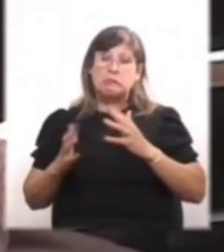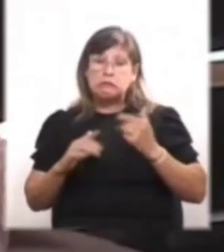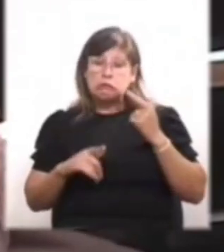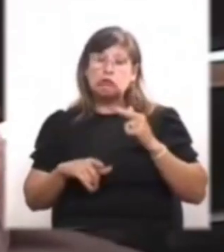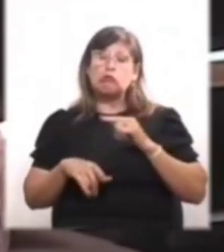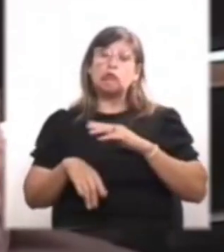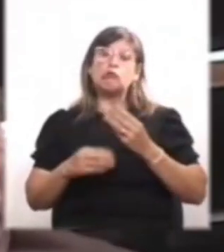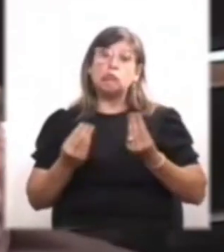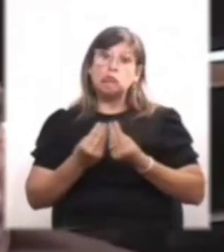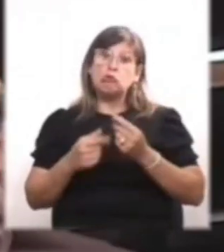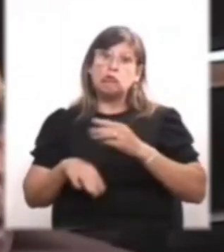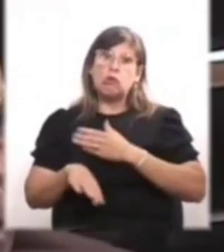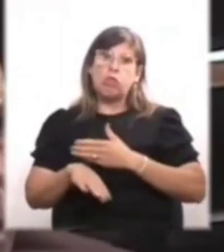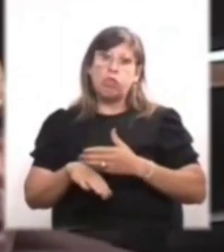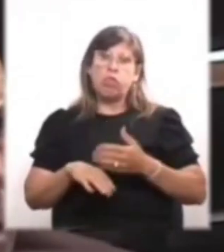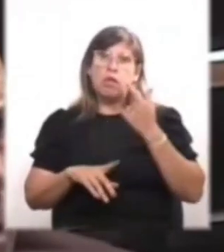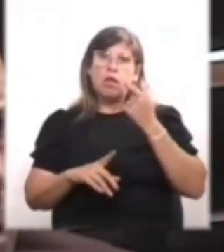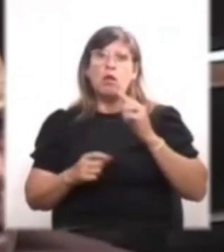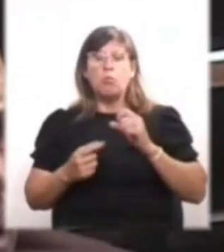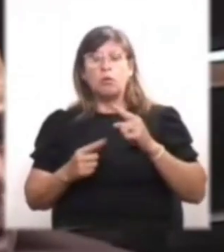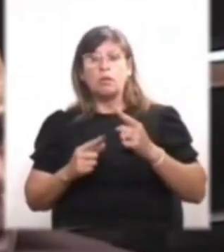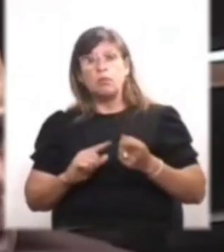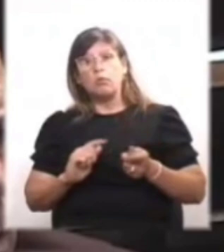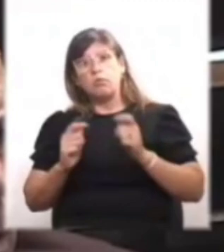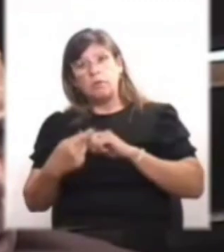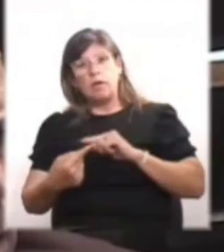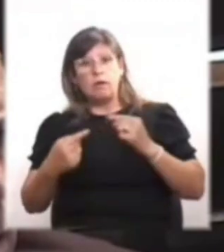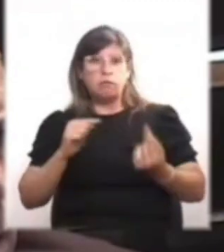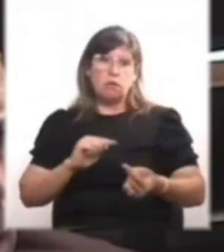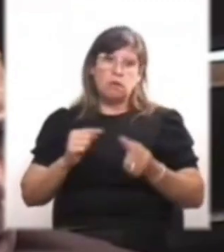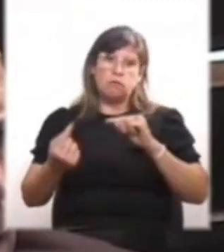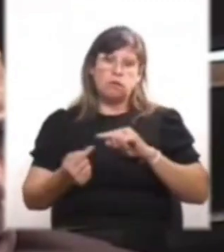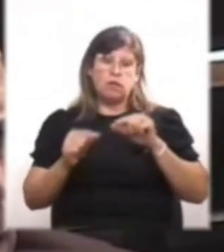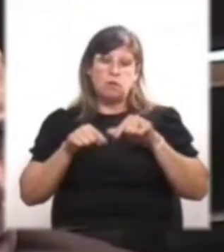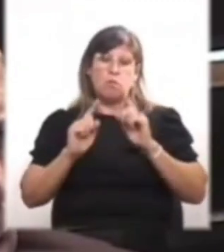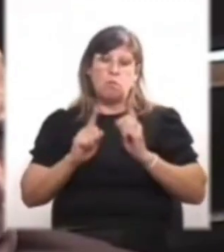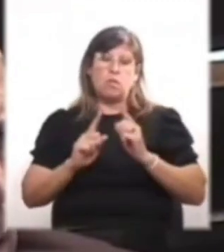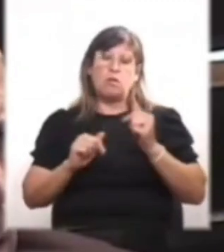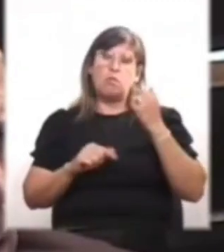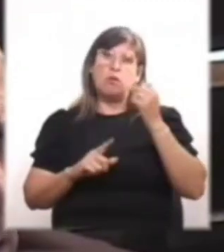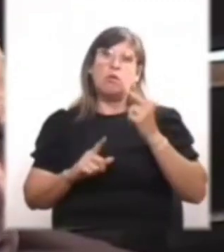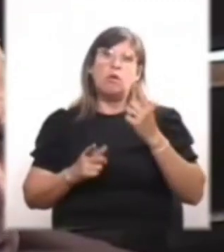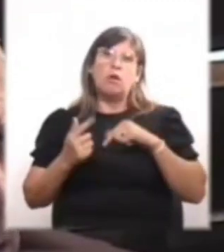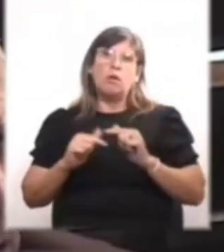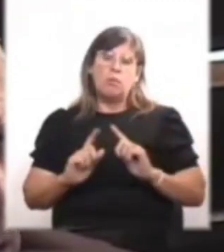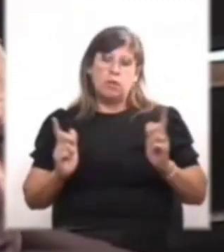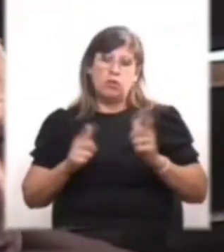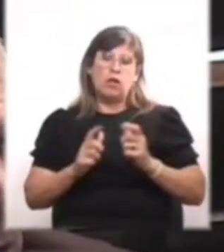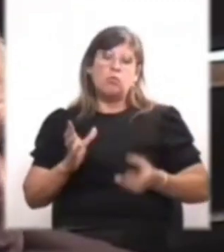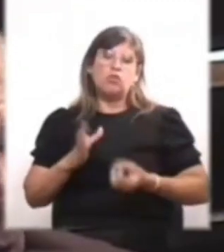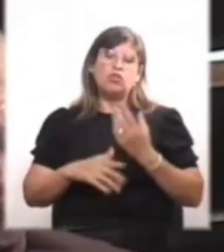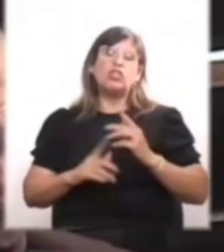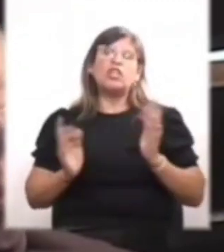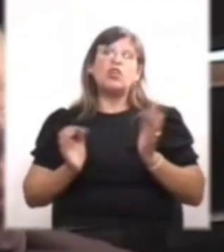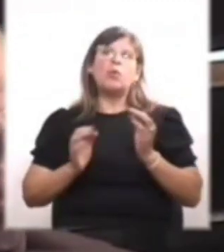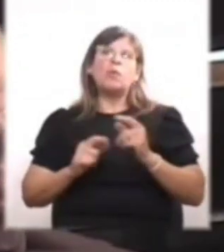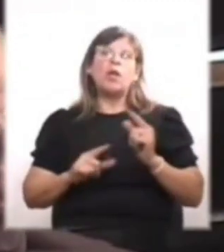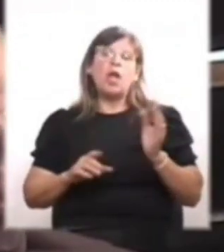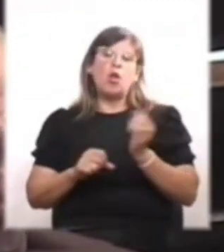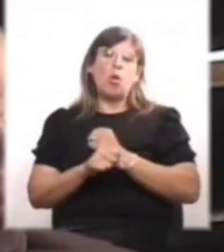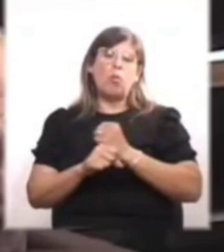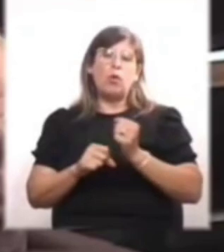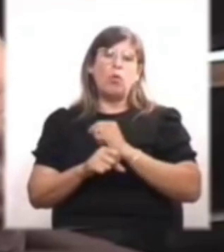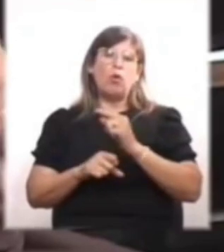por la cantidad de dilaciones que tuvo el mismo, a pesar de que la comisión que se creó especialmente lo aprobó por